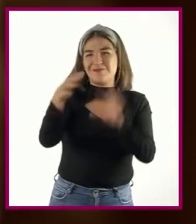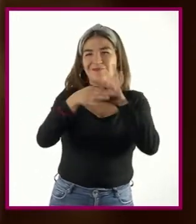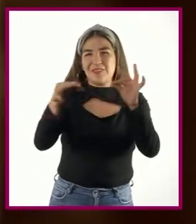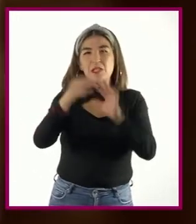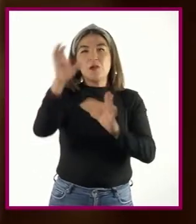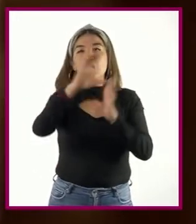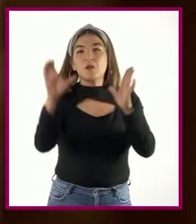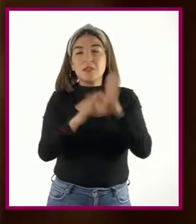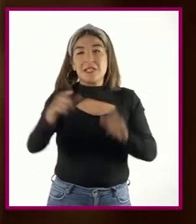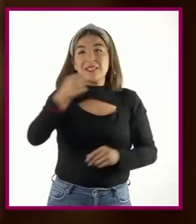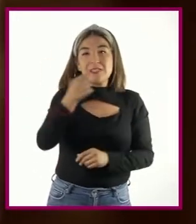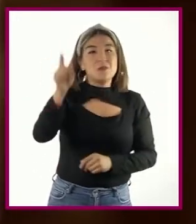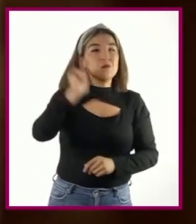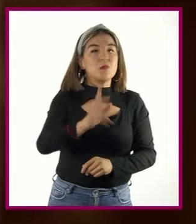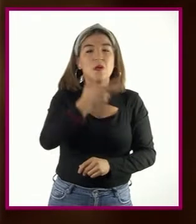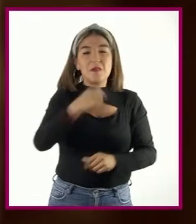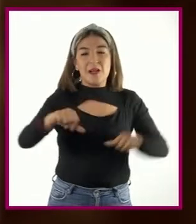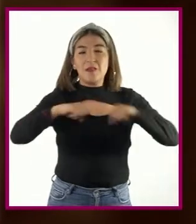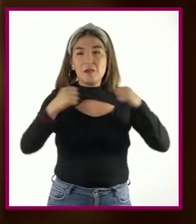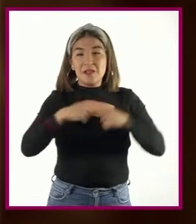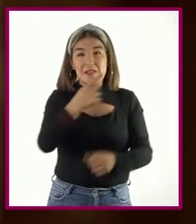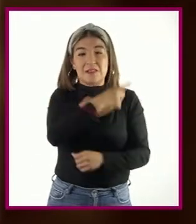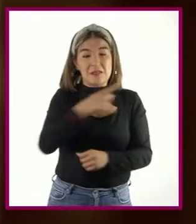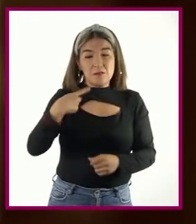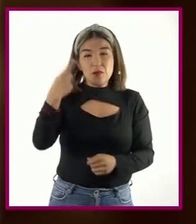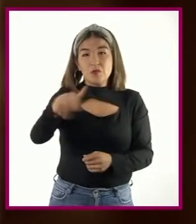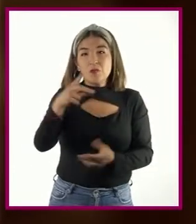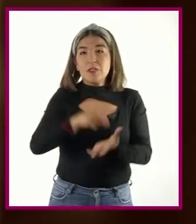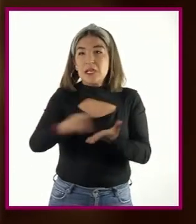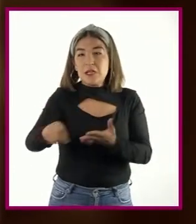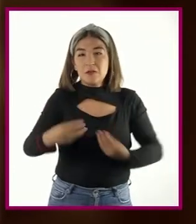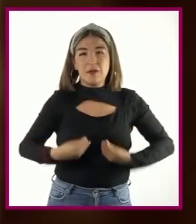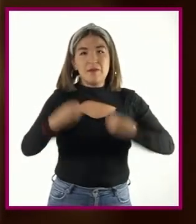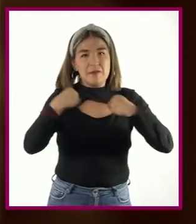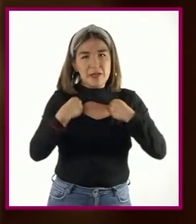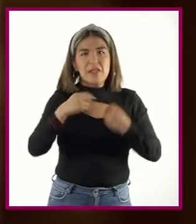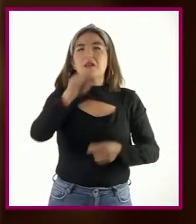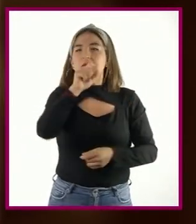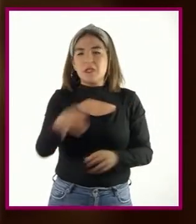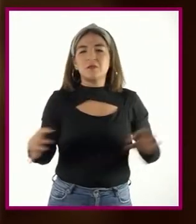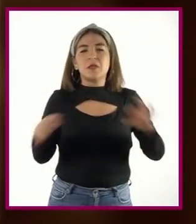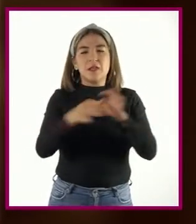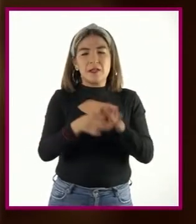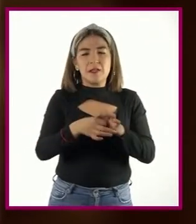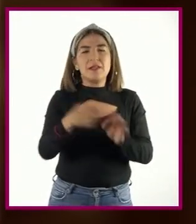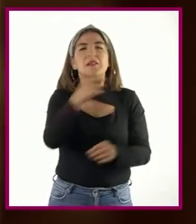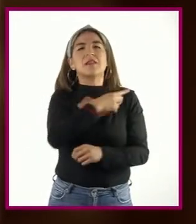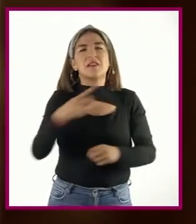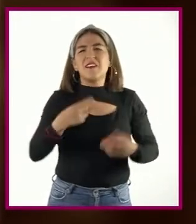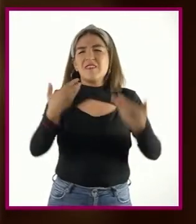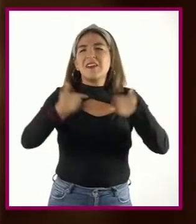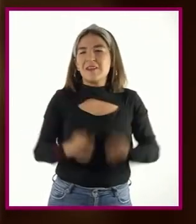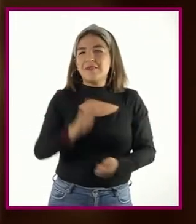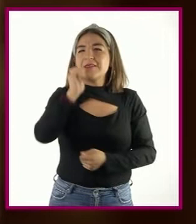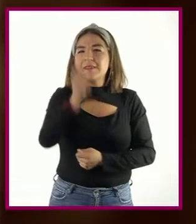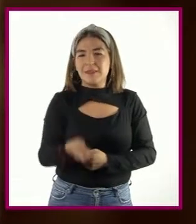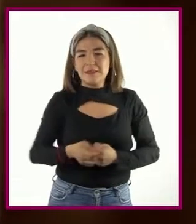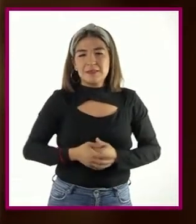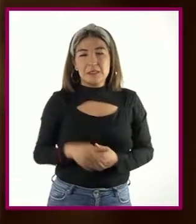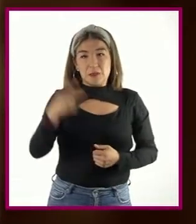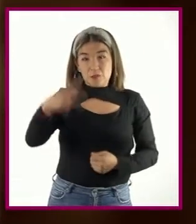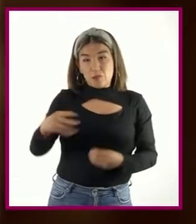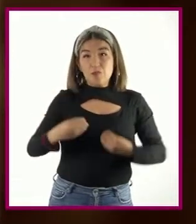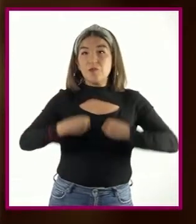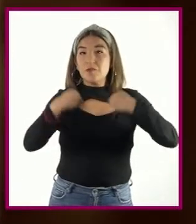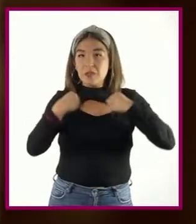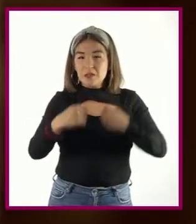Constitución que los niños, niñas y adolescentes tienen derecho a la vida, esto a su vez debe entenderse como que esta vida